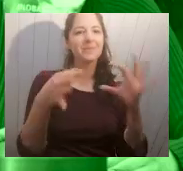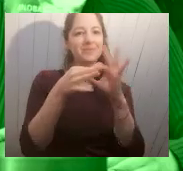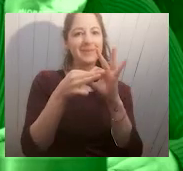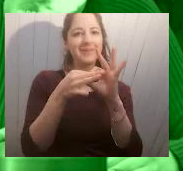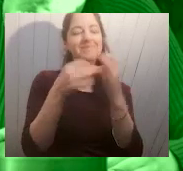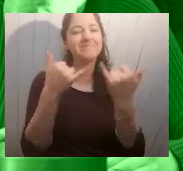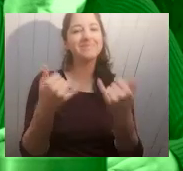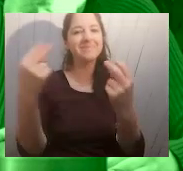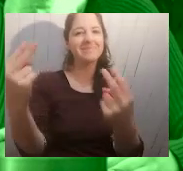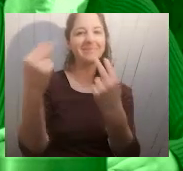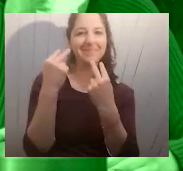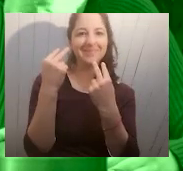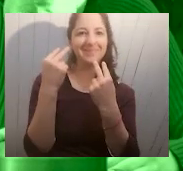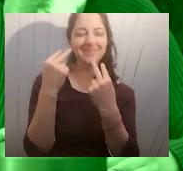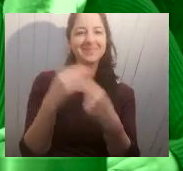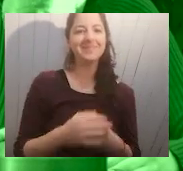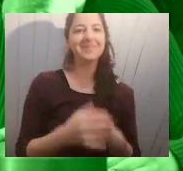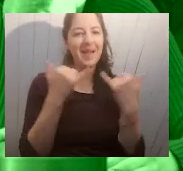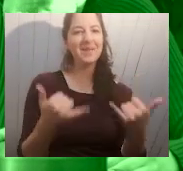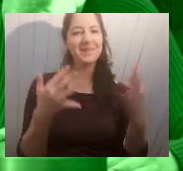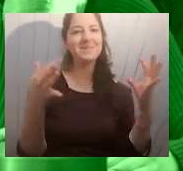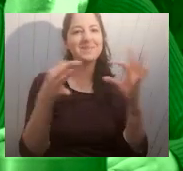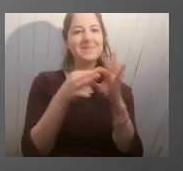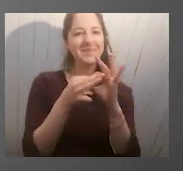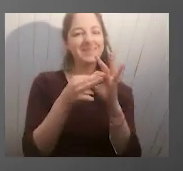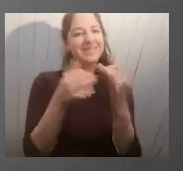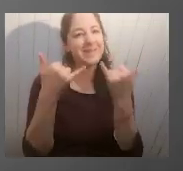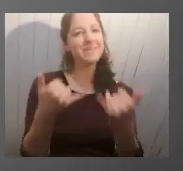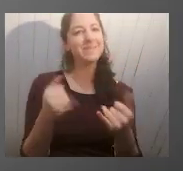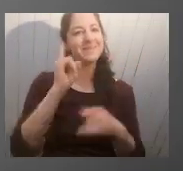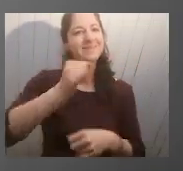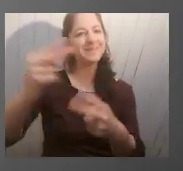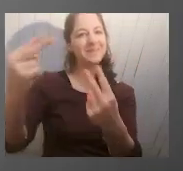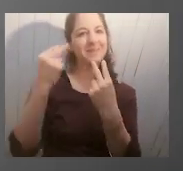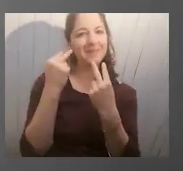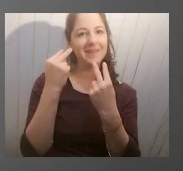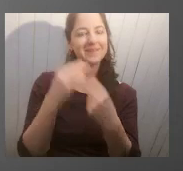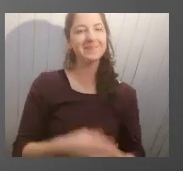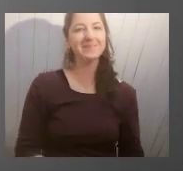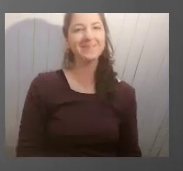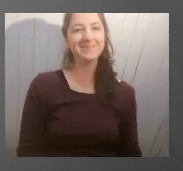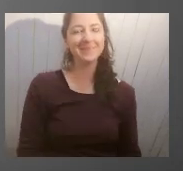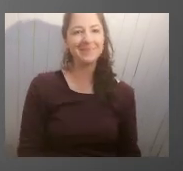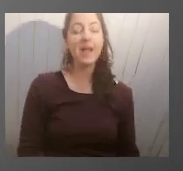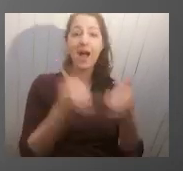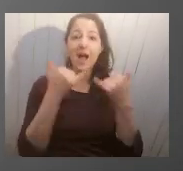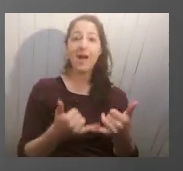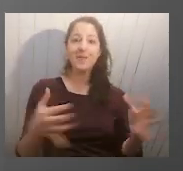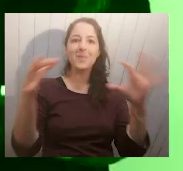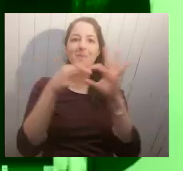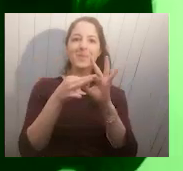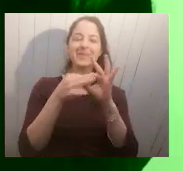ven. Ahora que estamos juntas, ahora que sí nos ven. Ahora que estamos juntas, ahora que sí nos